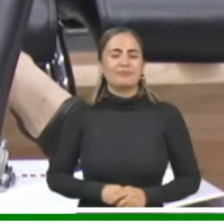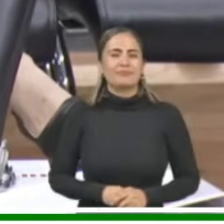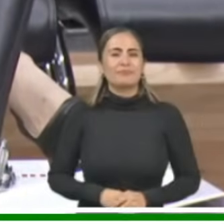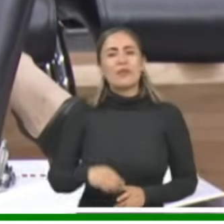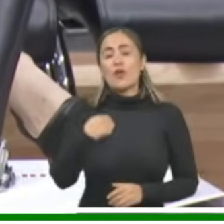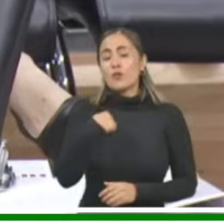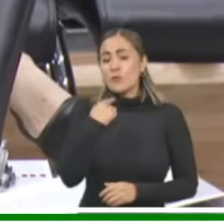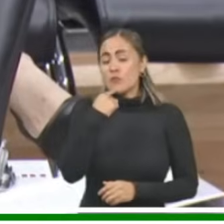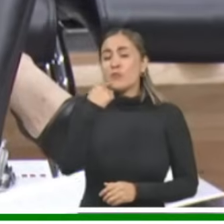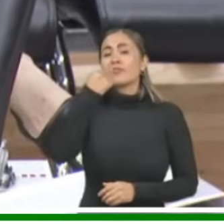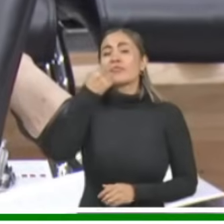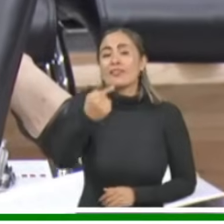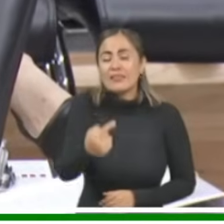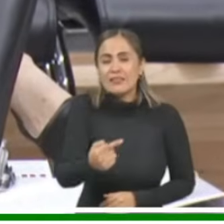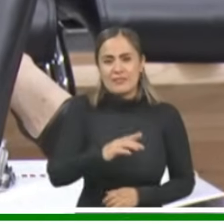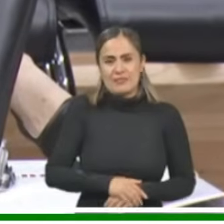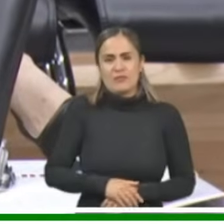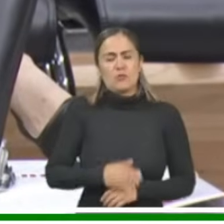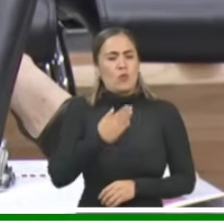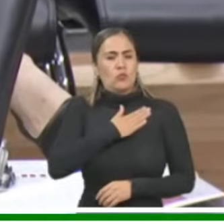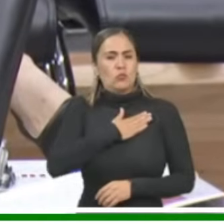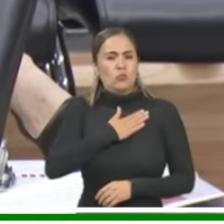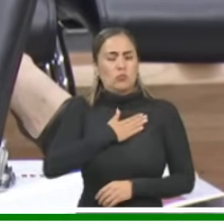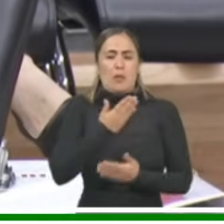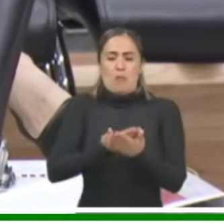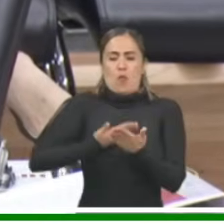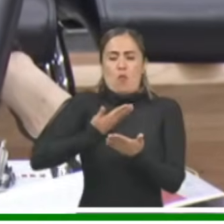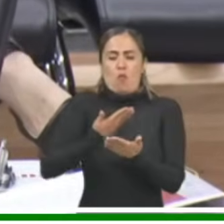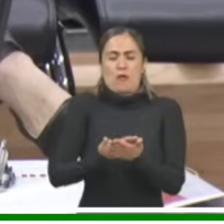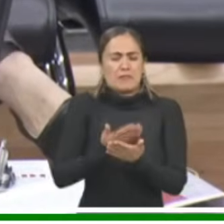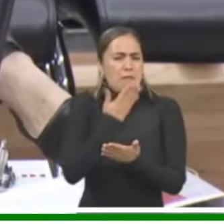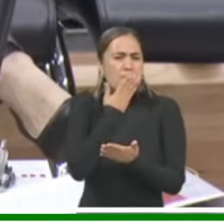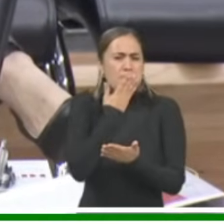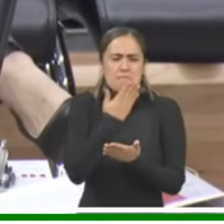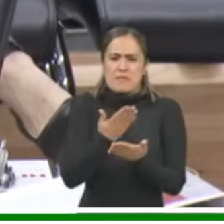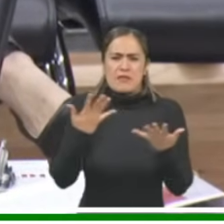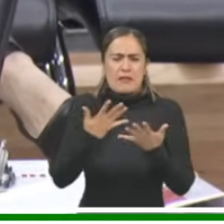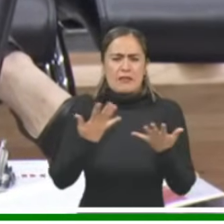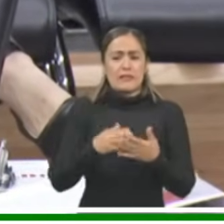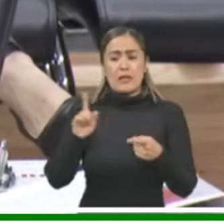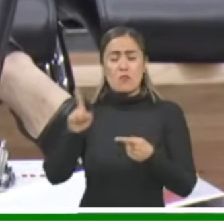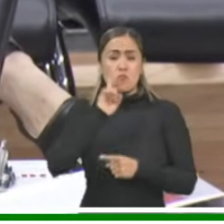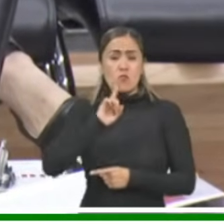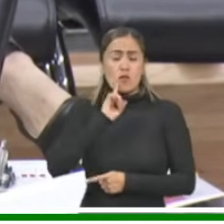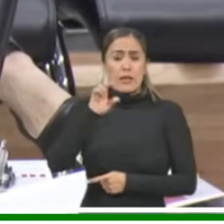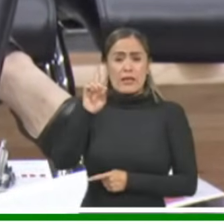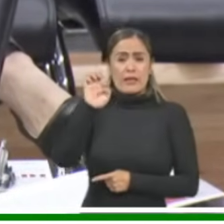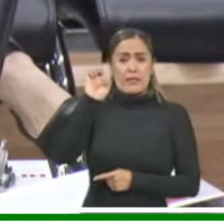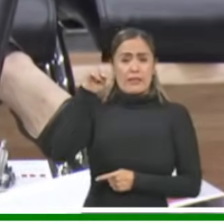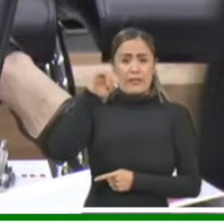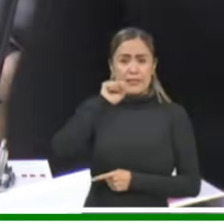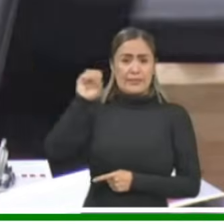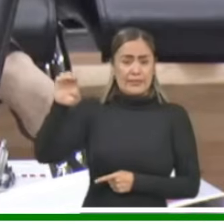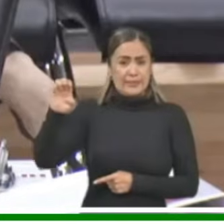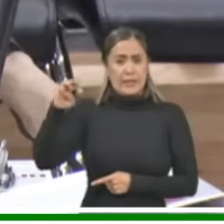digo, nuestra decencia al hacer propuestas. Nadie podrá decir que Denise Merker es alguien